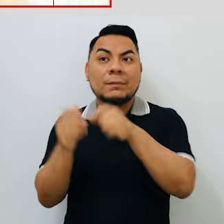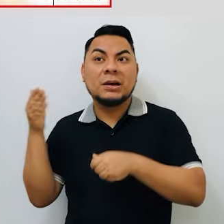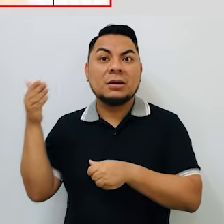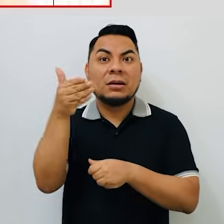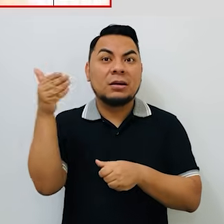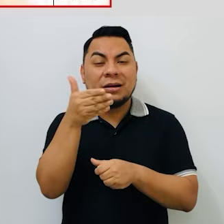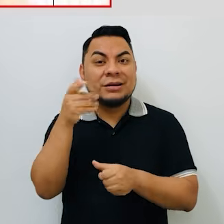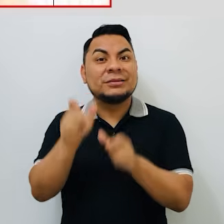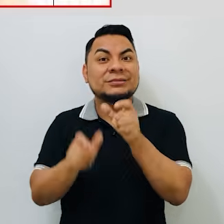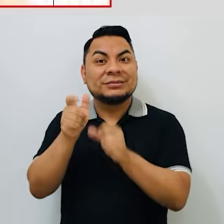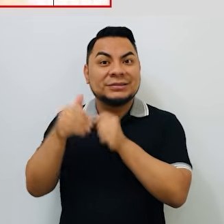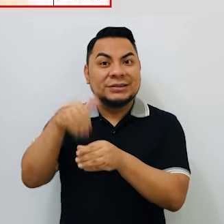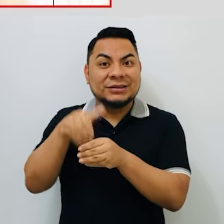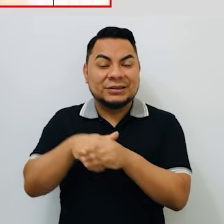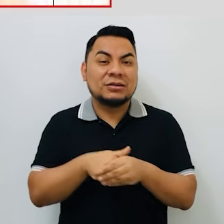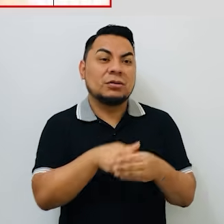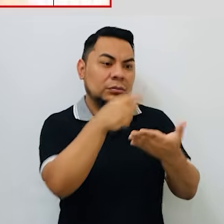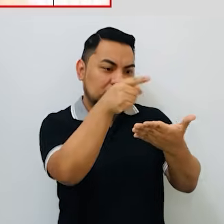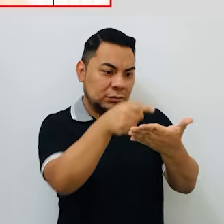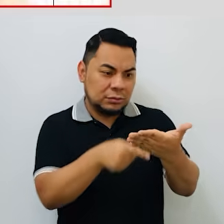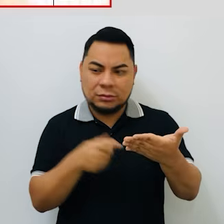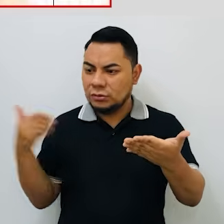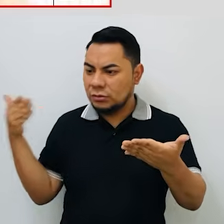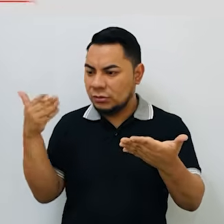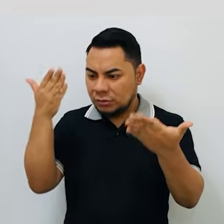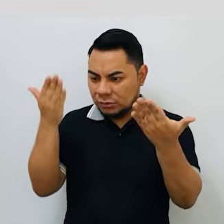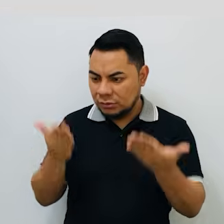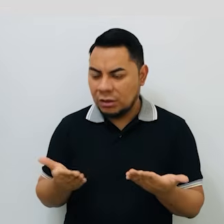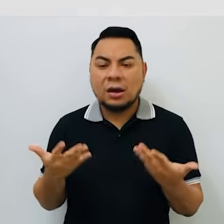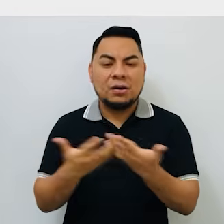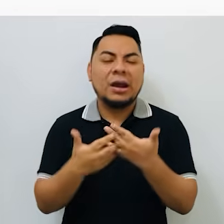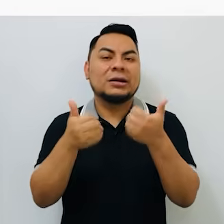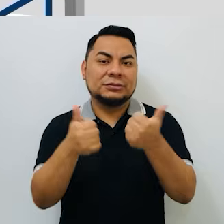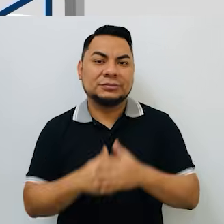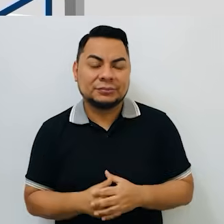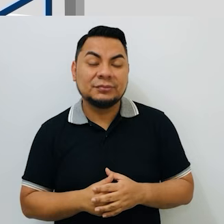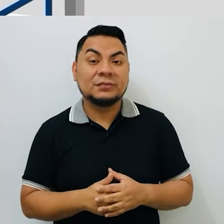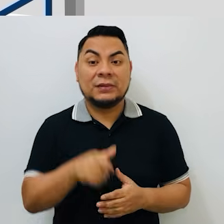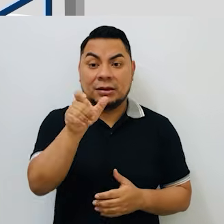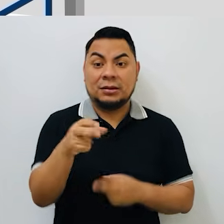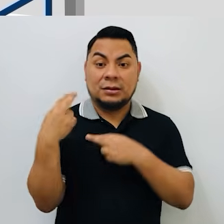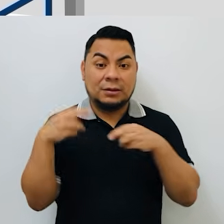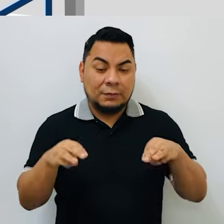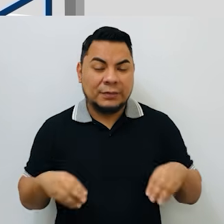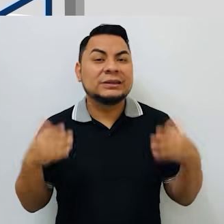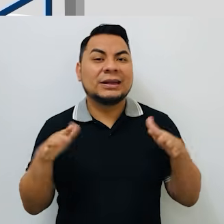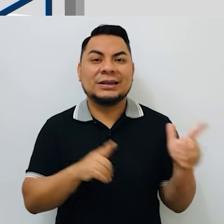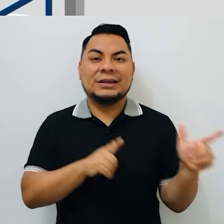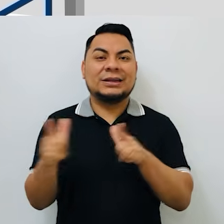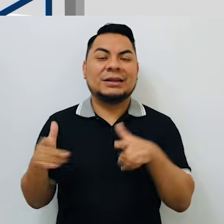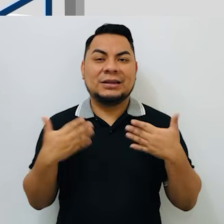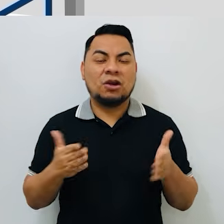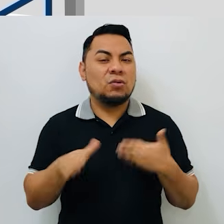total de ciudadanos que votaron, número que se anotó en el acta de sufragio regional. Los miembros de mesa